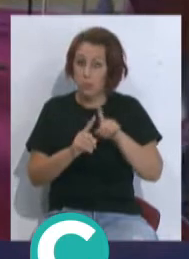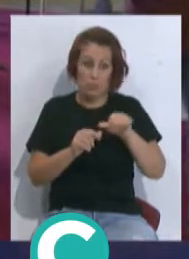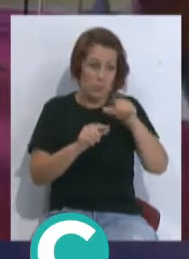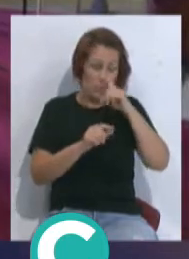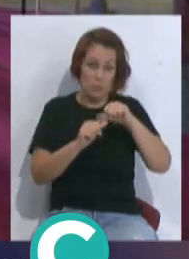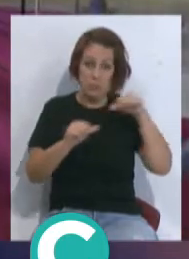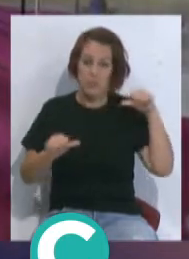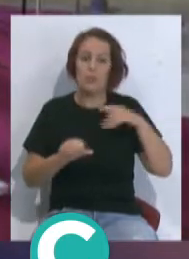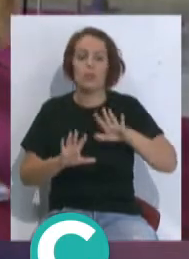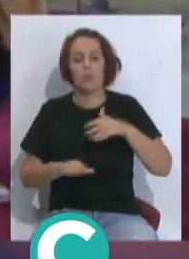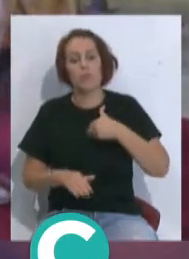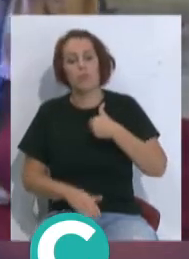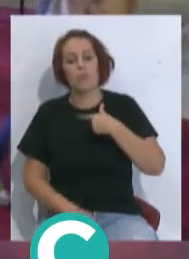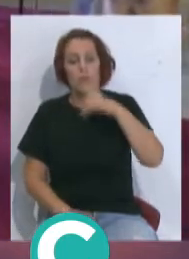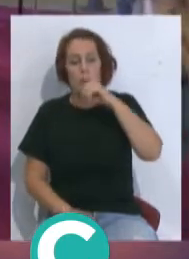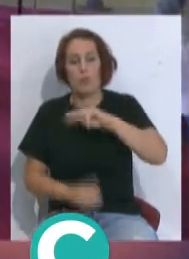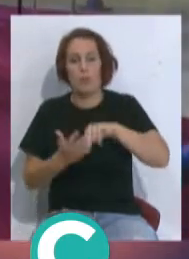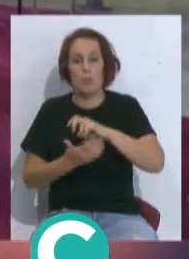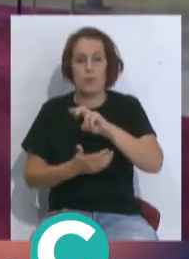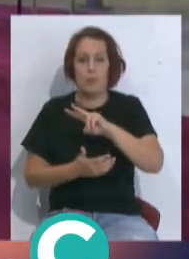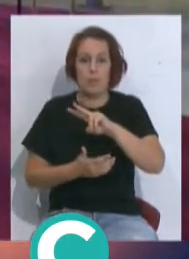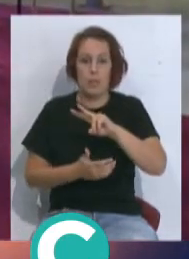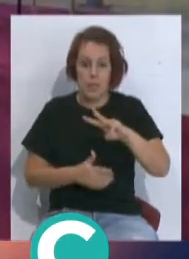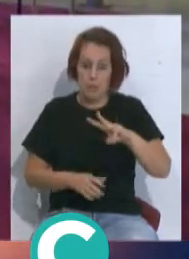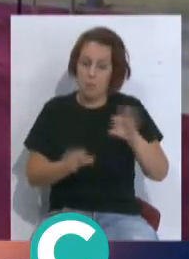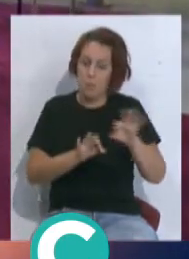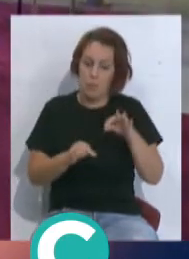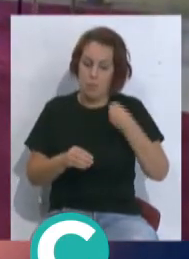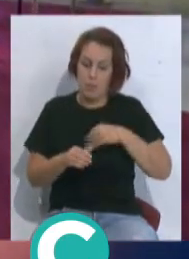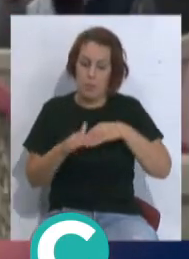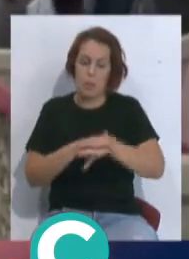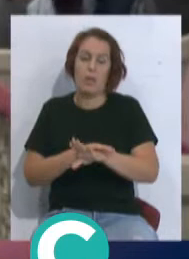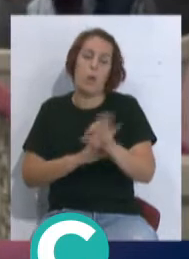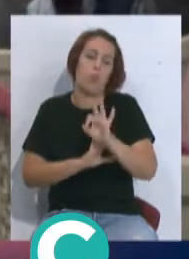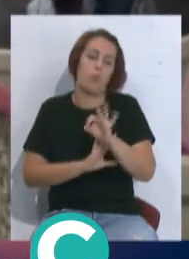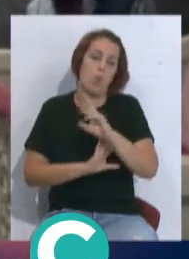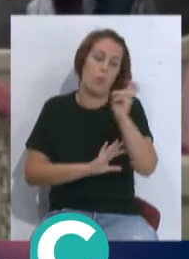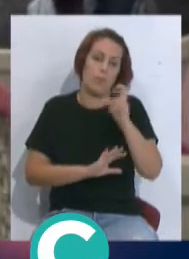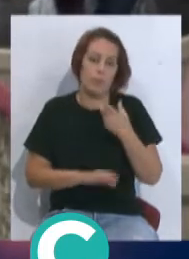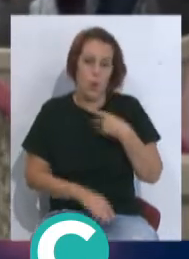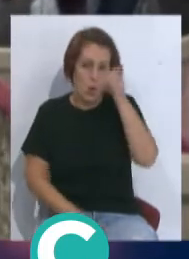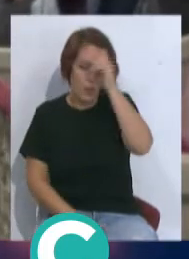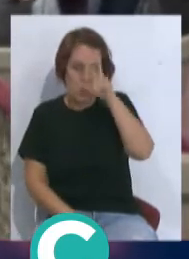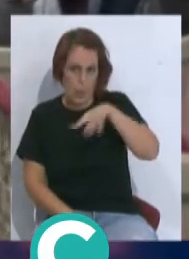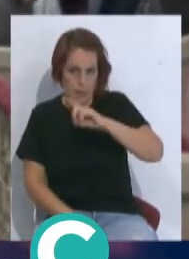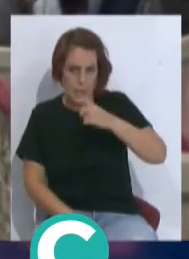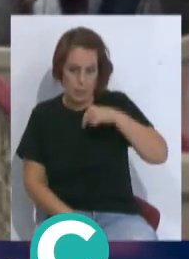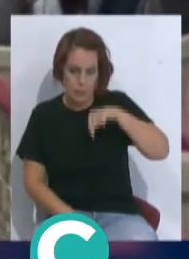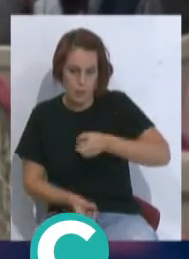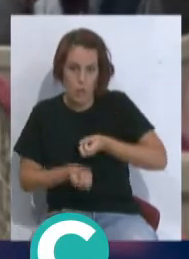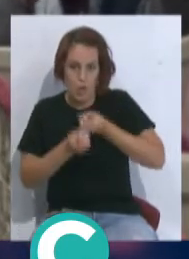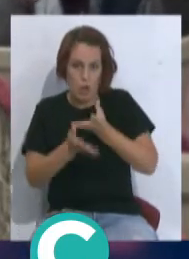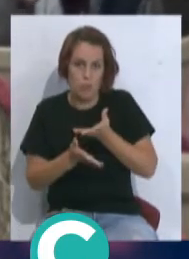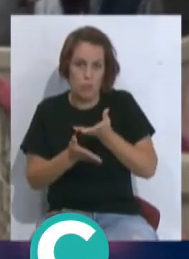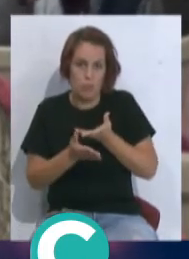nos preparamos lo que teníamos guardado o algo por derecho. Esto no es opinión, como dicen, esto es información. No se va a